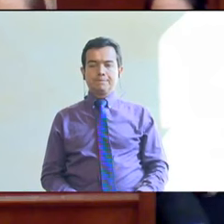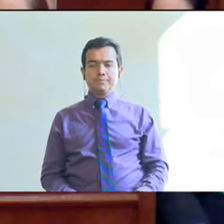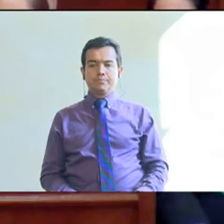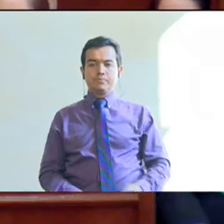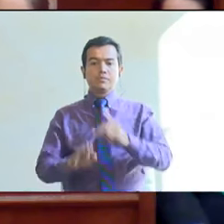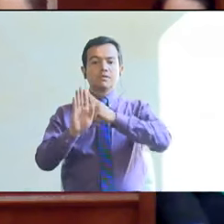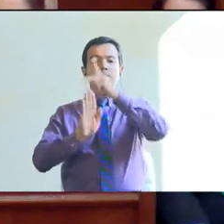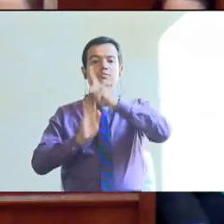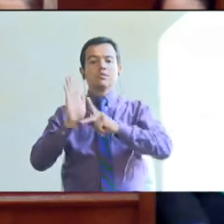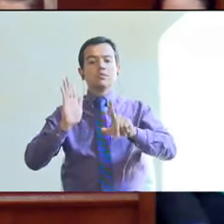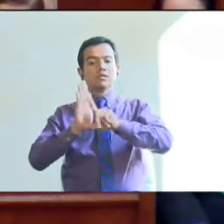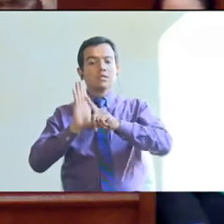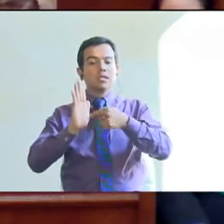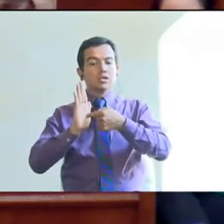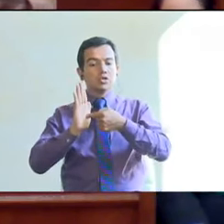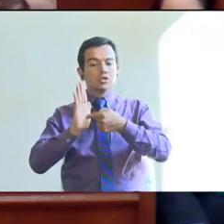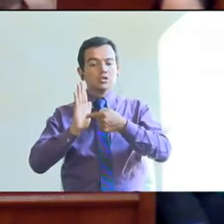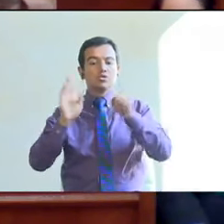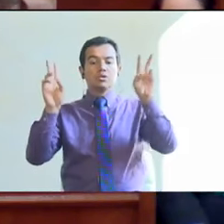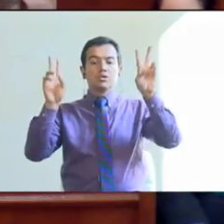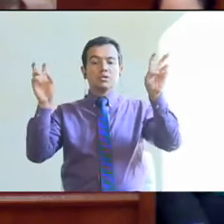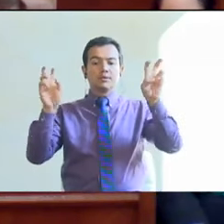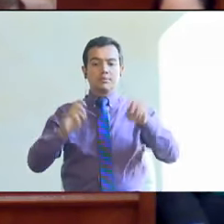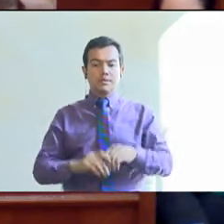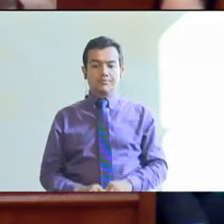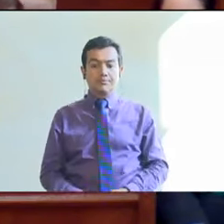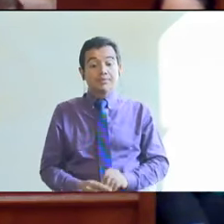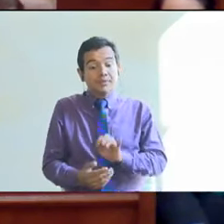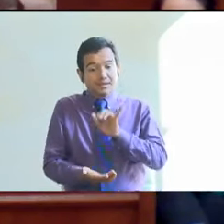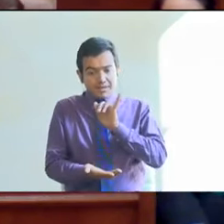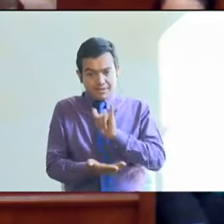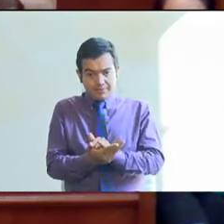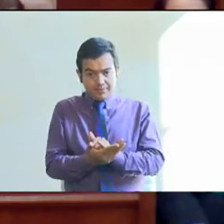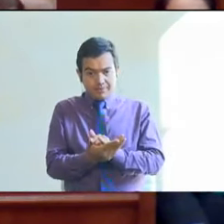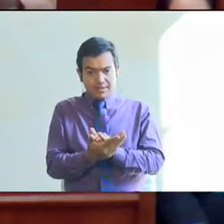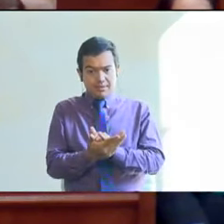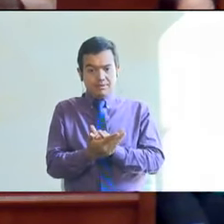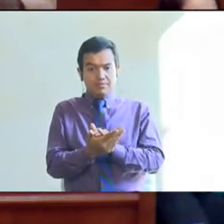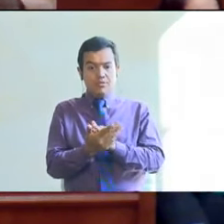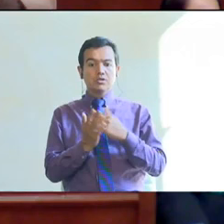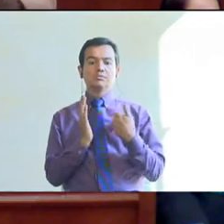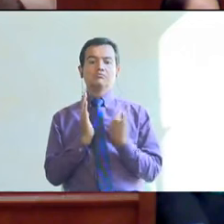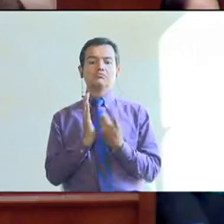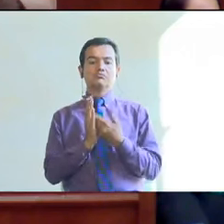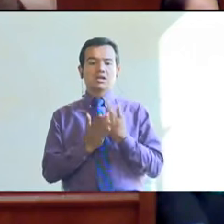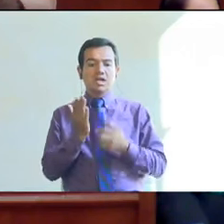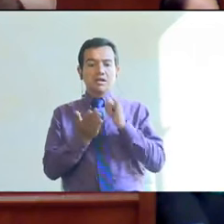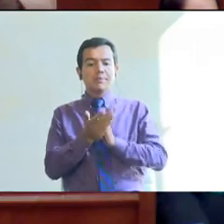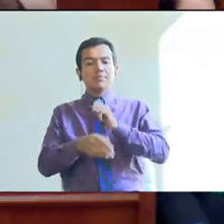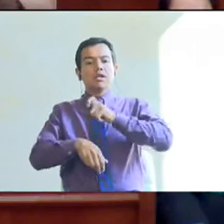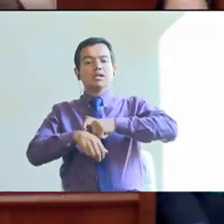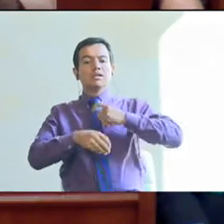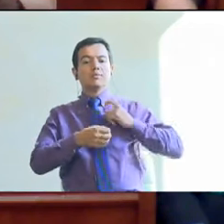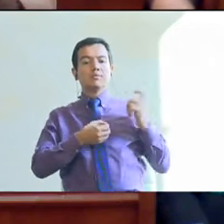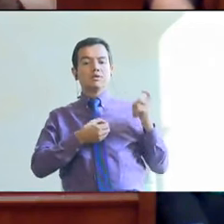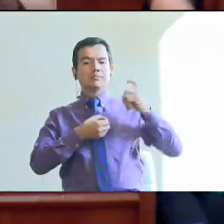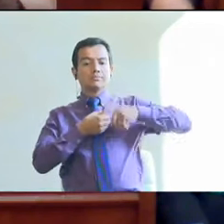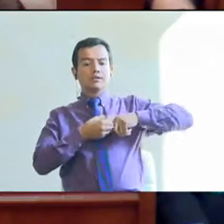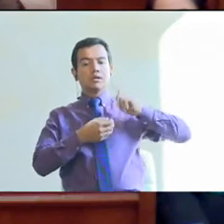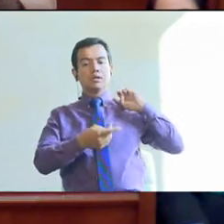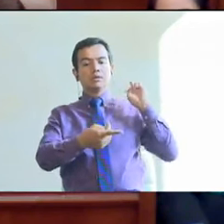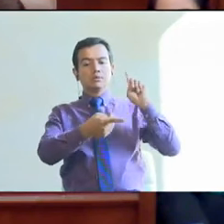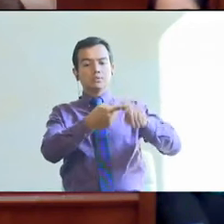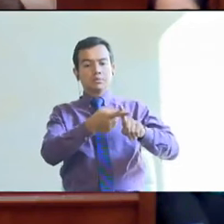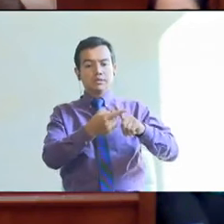proyecto de ley título por medio del cual se establece el tiempo de vinculación de los